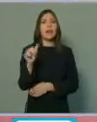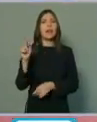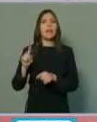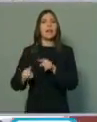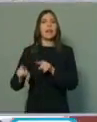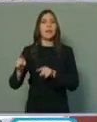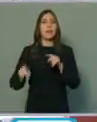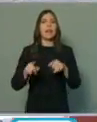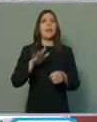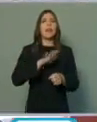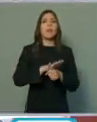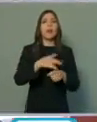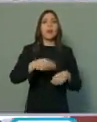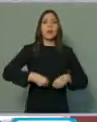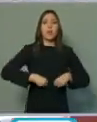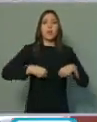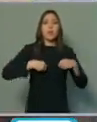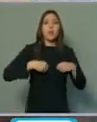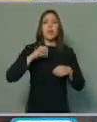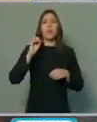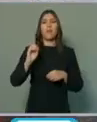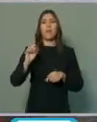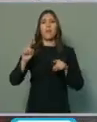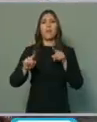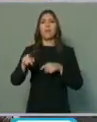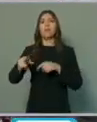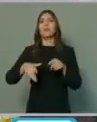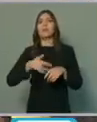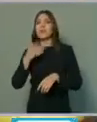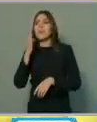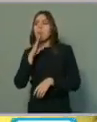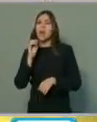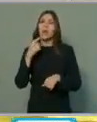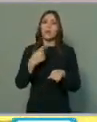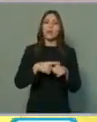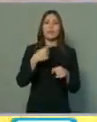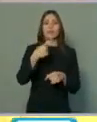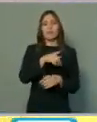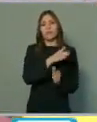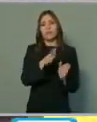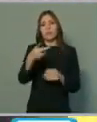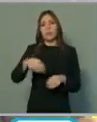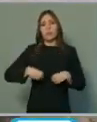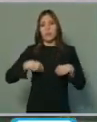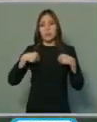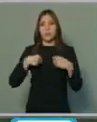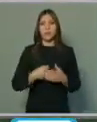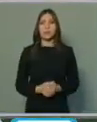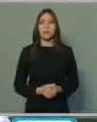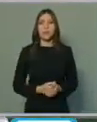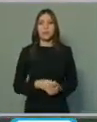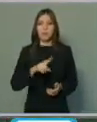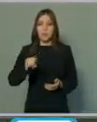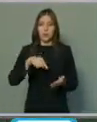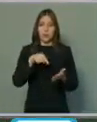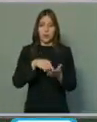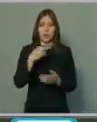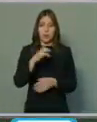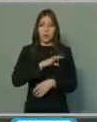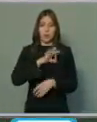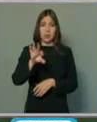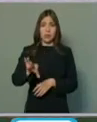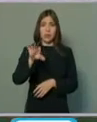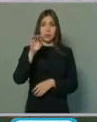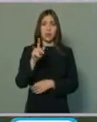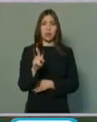esté atravesando. Por ejemplo, en estas zonas, Irene, podríamos encontrar el famoso punto G, por